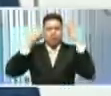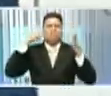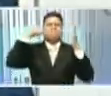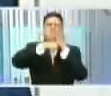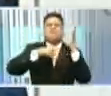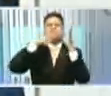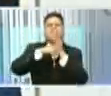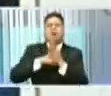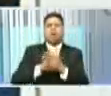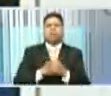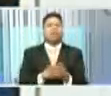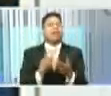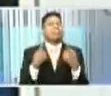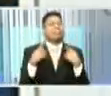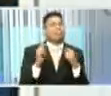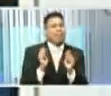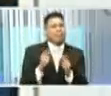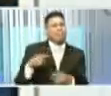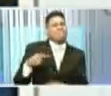Provocación,